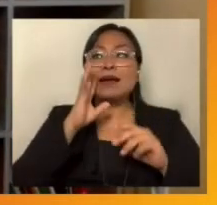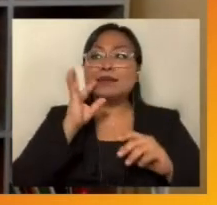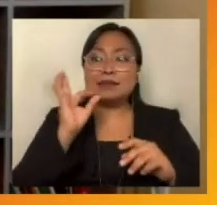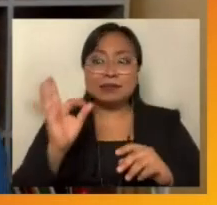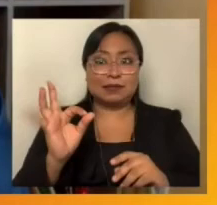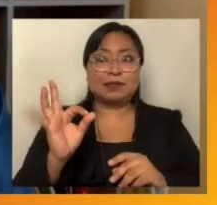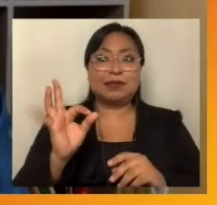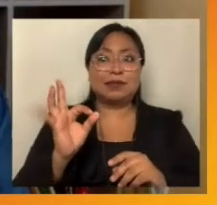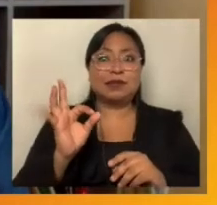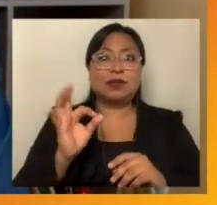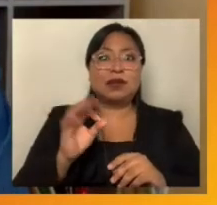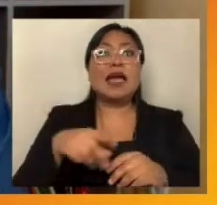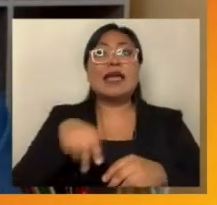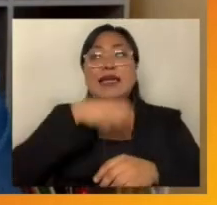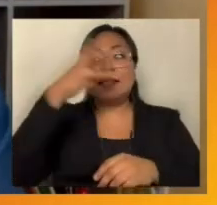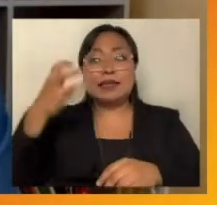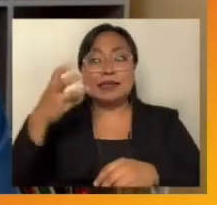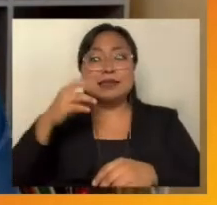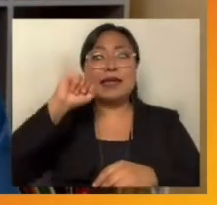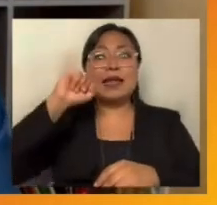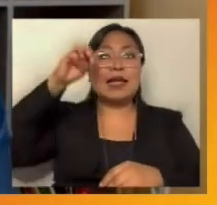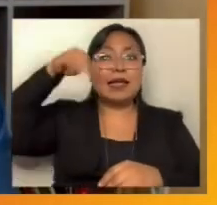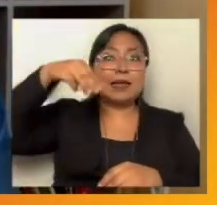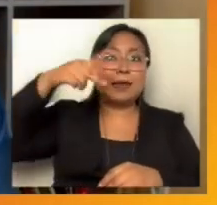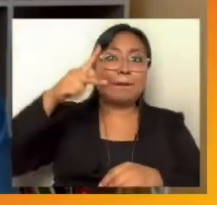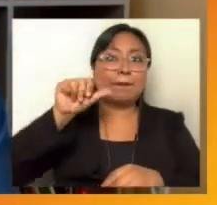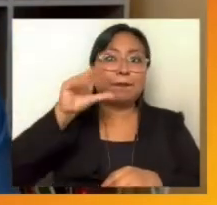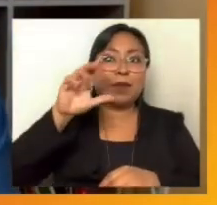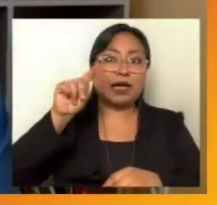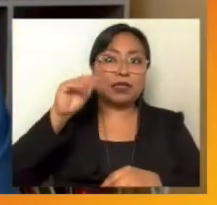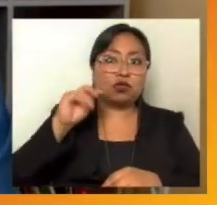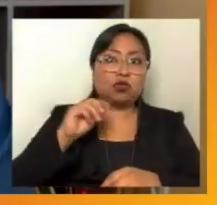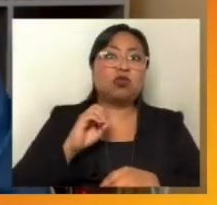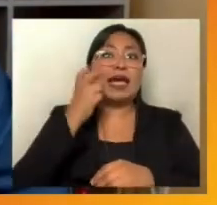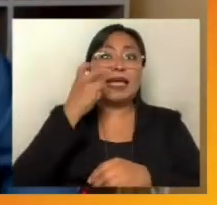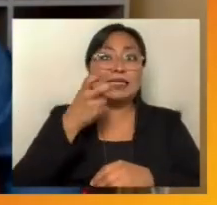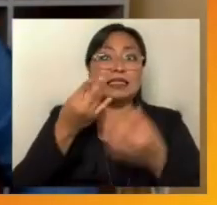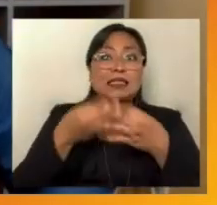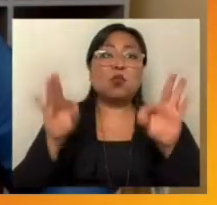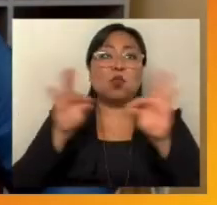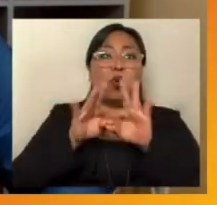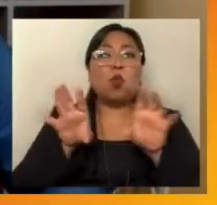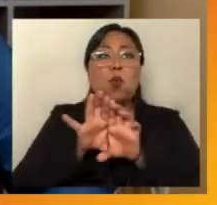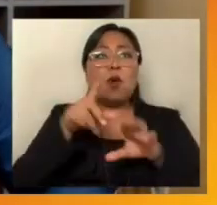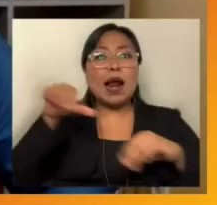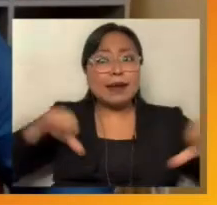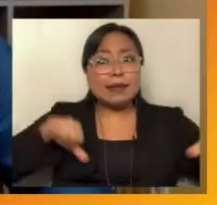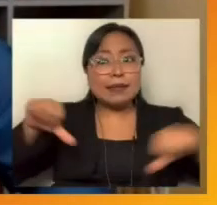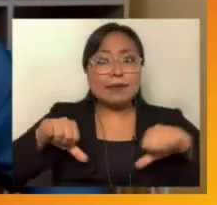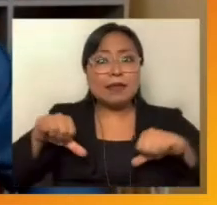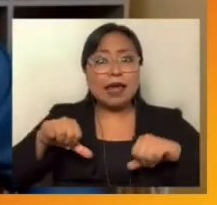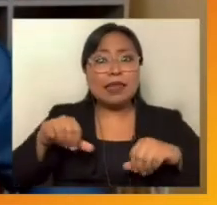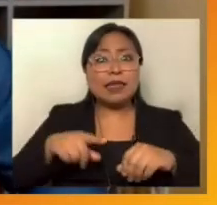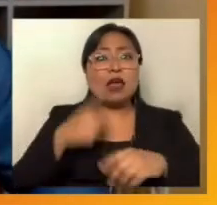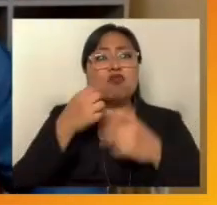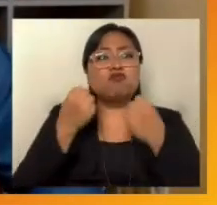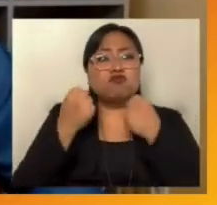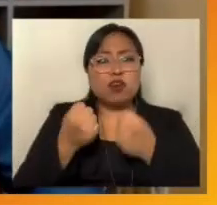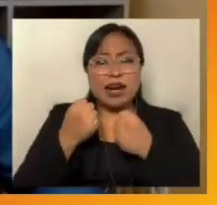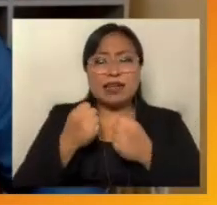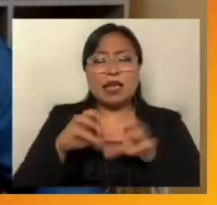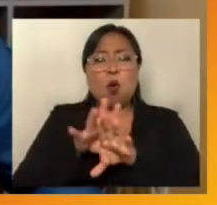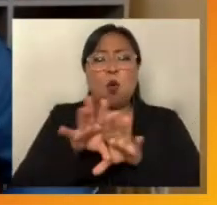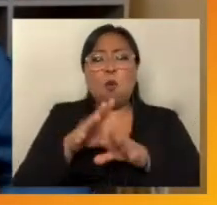es impacto. ¿Cómo esta actividad ha impactado en la vida de las